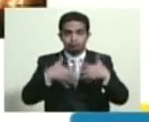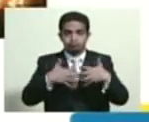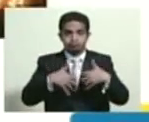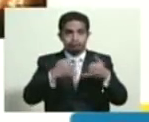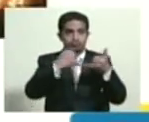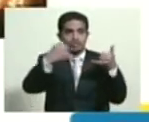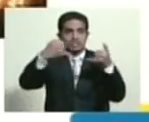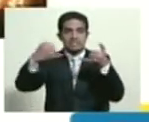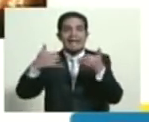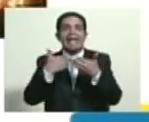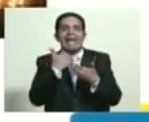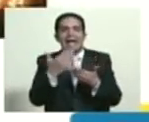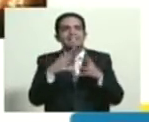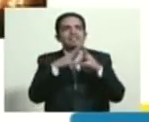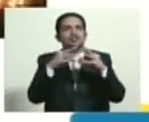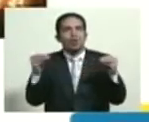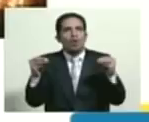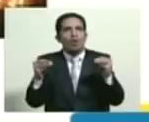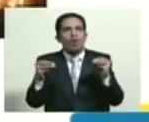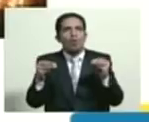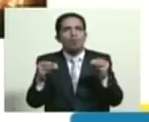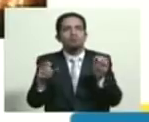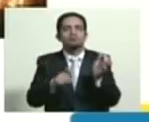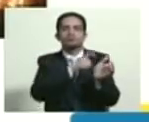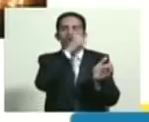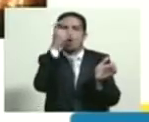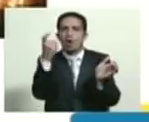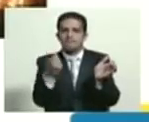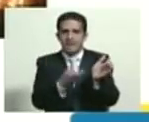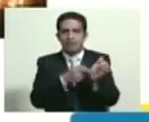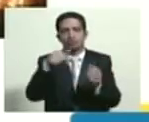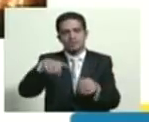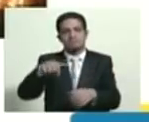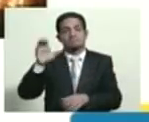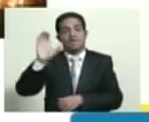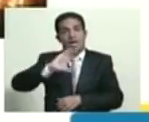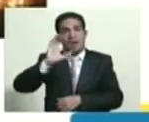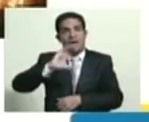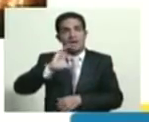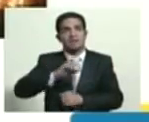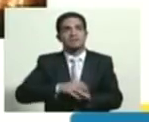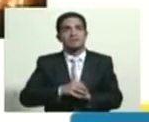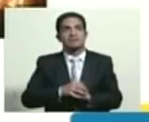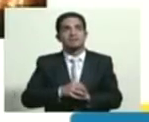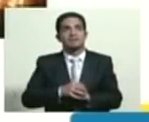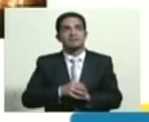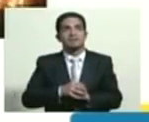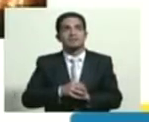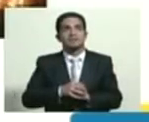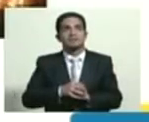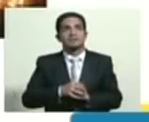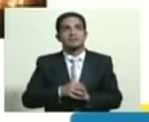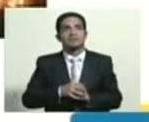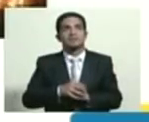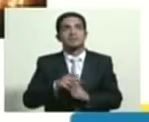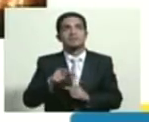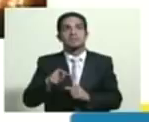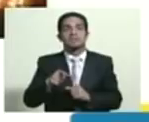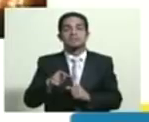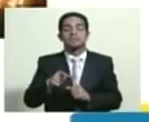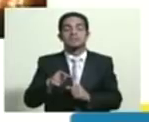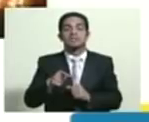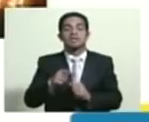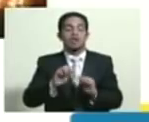casi todo el territorio nacional y por completo de la región capital, generaron un chispazo y una fuga de